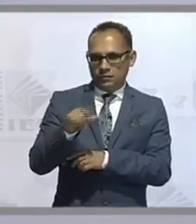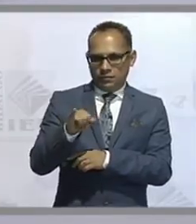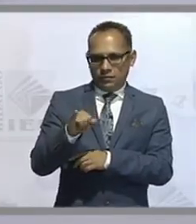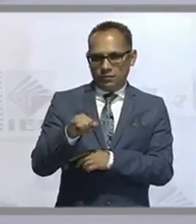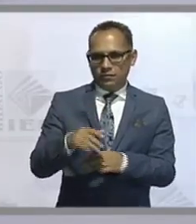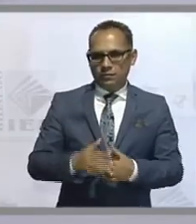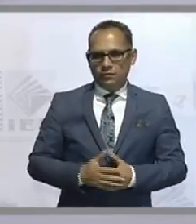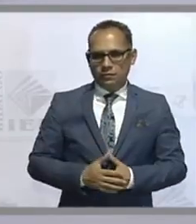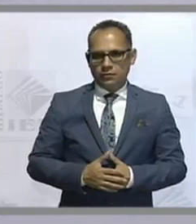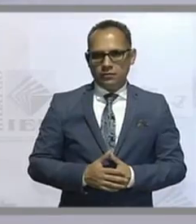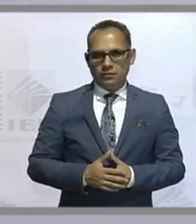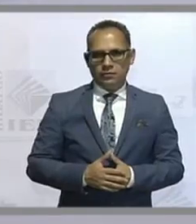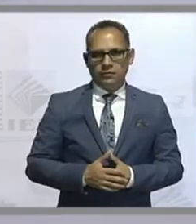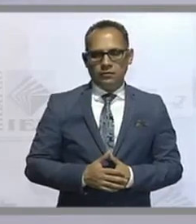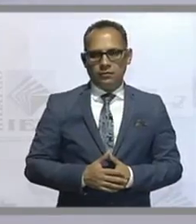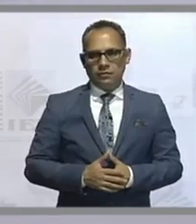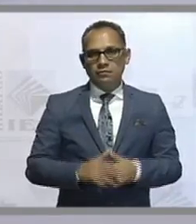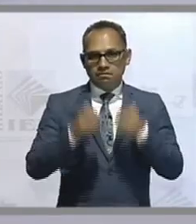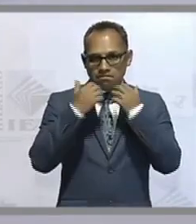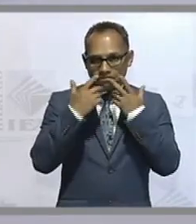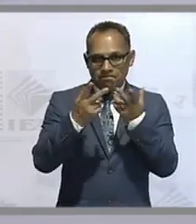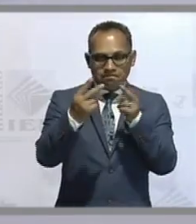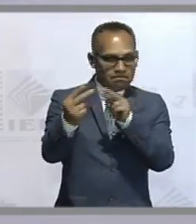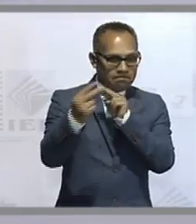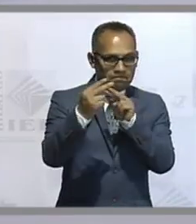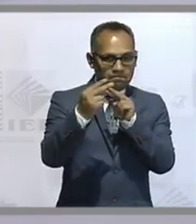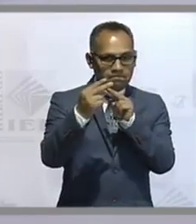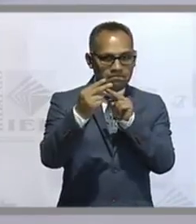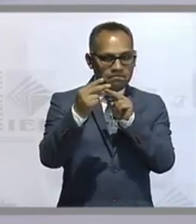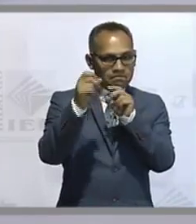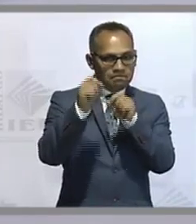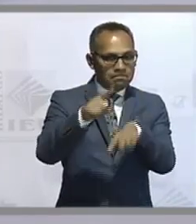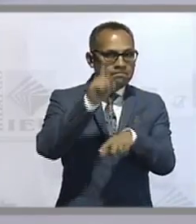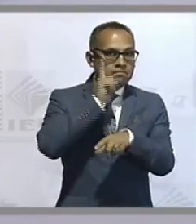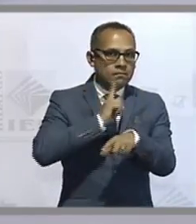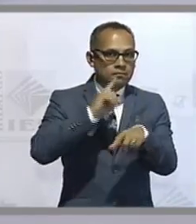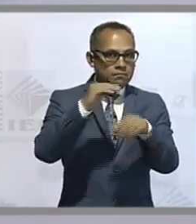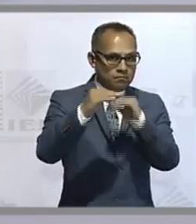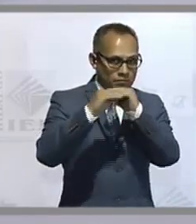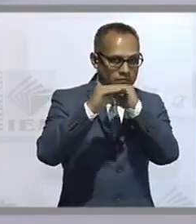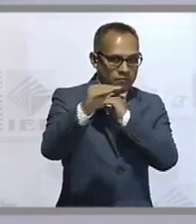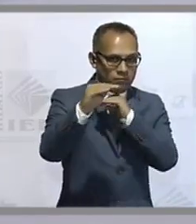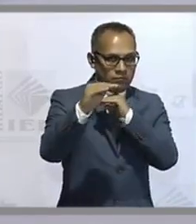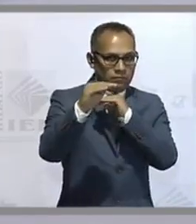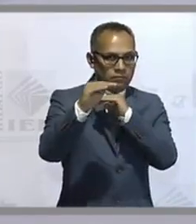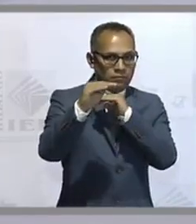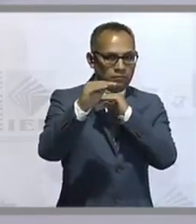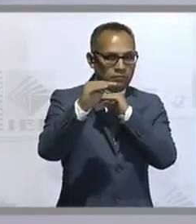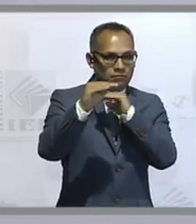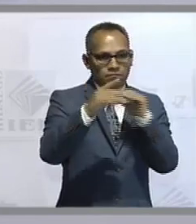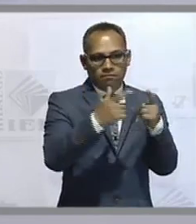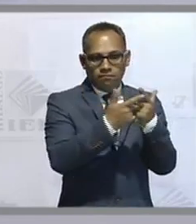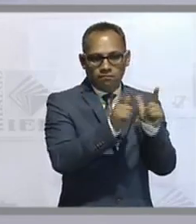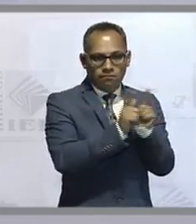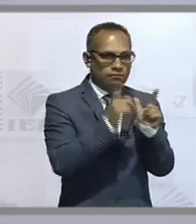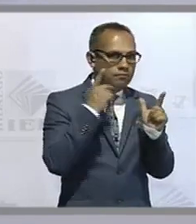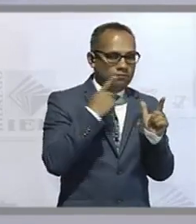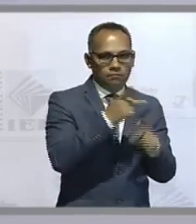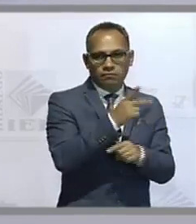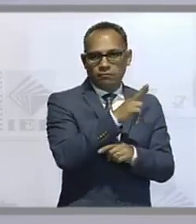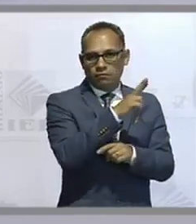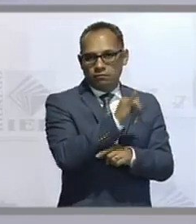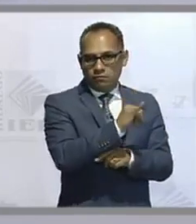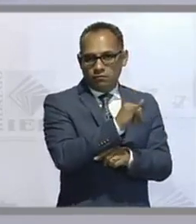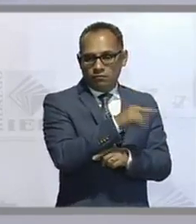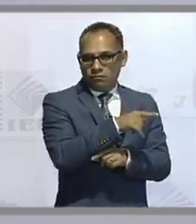también como mujer una oportunidad me parece que la misoginia que se vive desde el pri para con su servidora y hay pruebas en